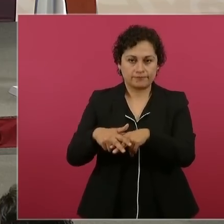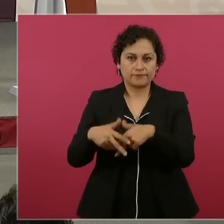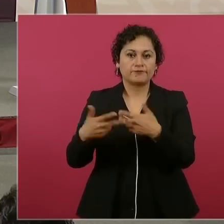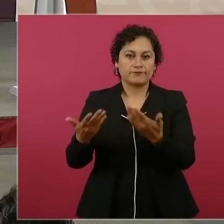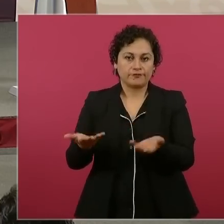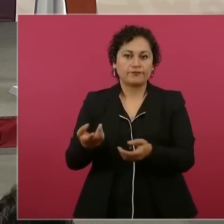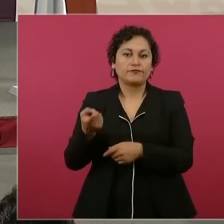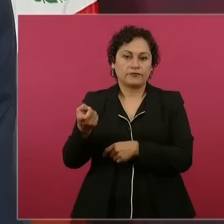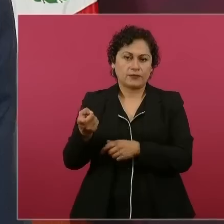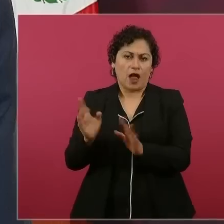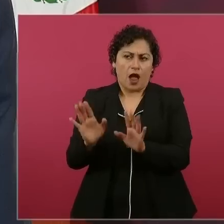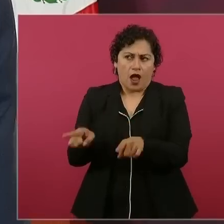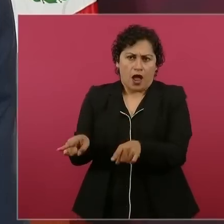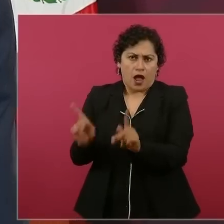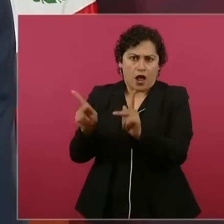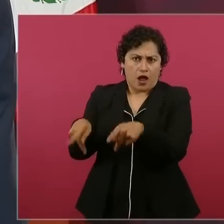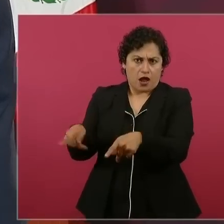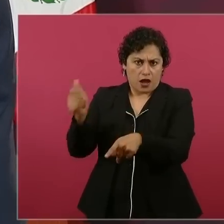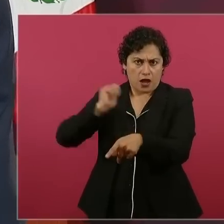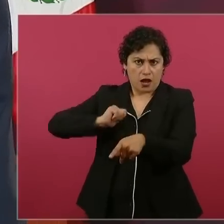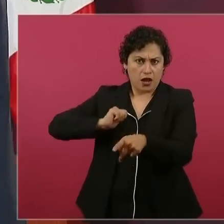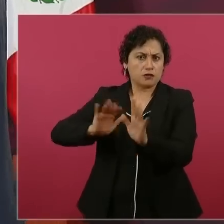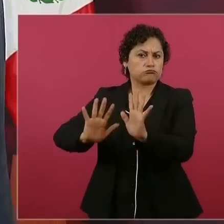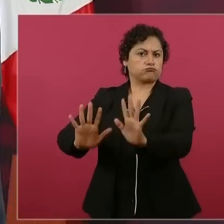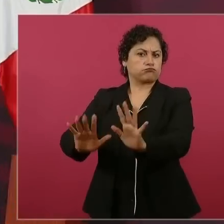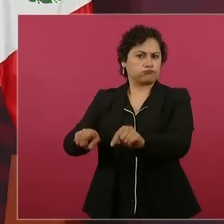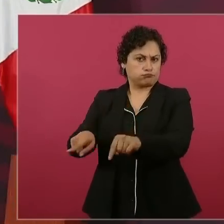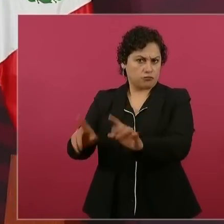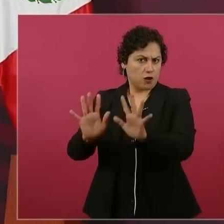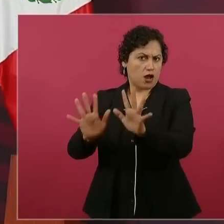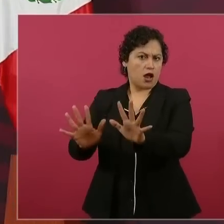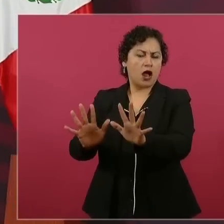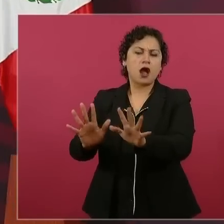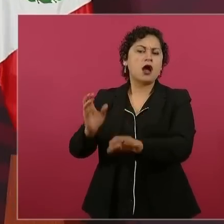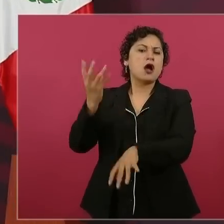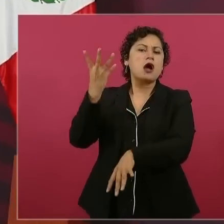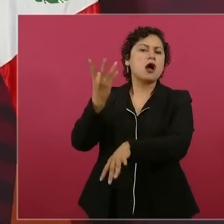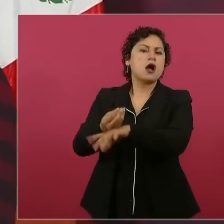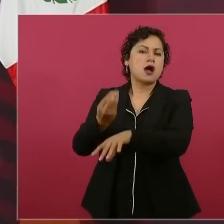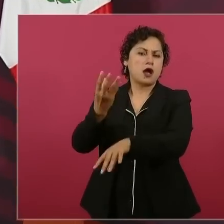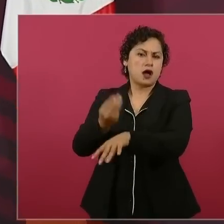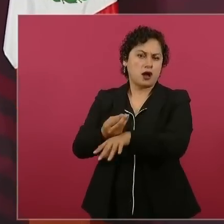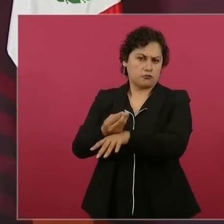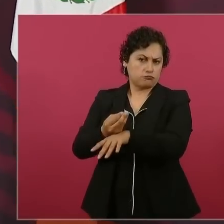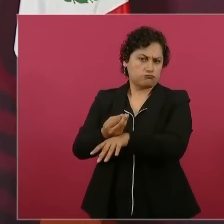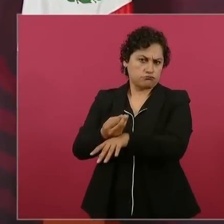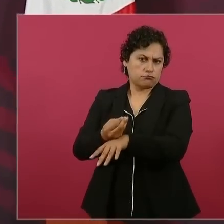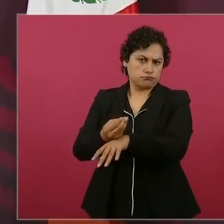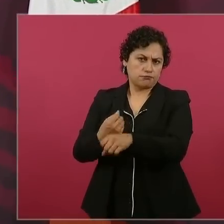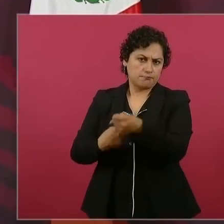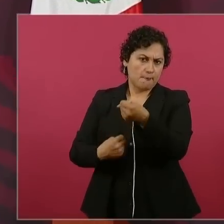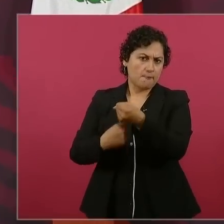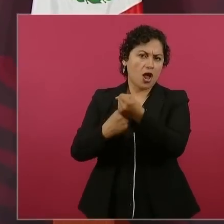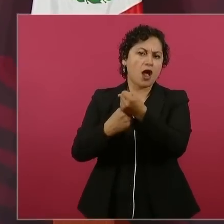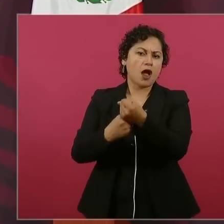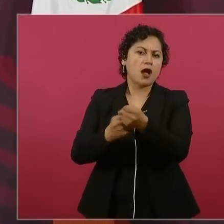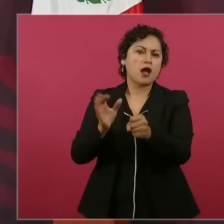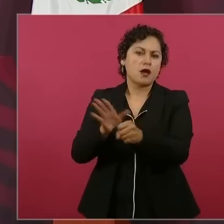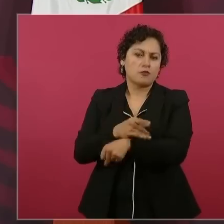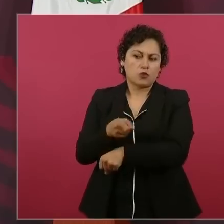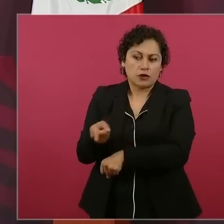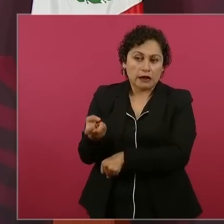Este lo vamos a dejar, se va a fortalecer nada más, y porque es un